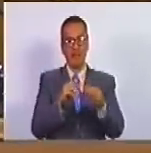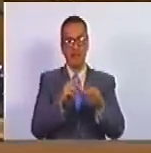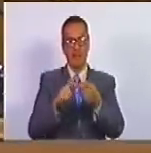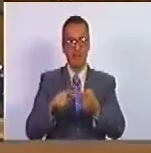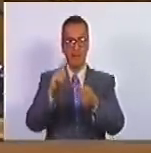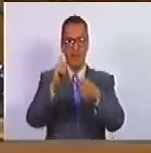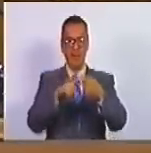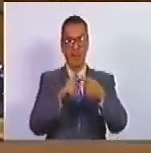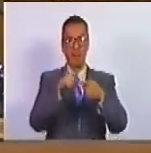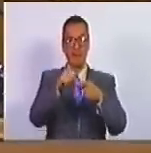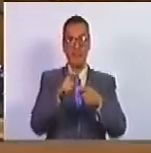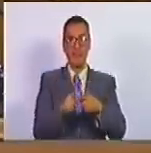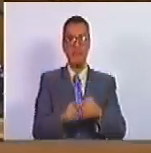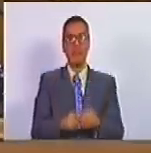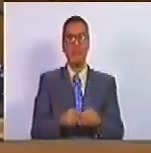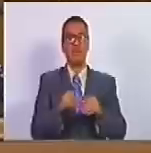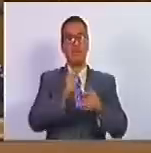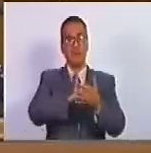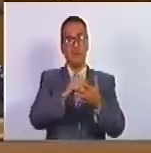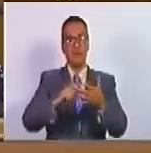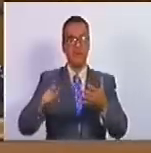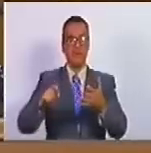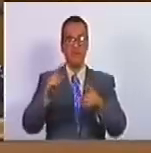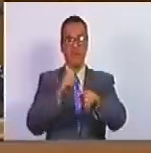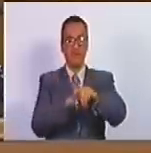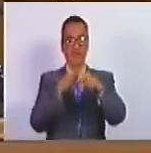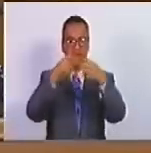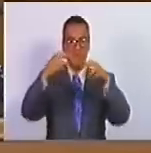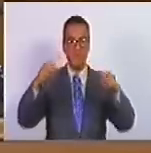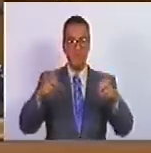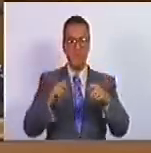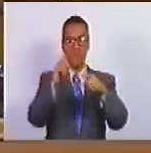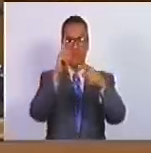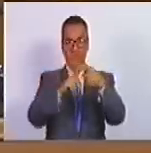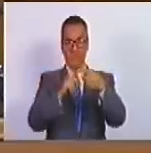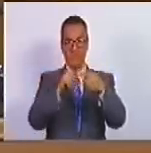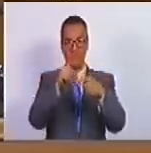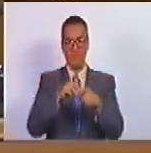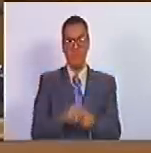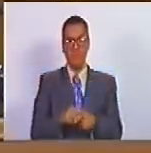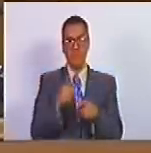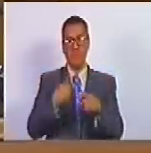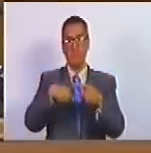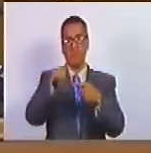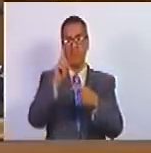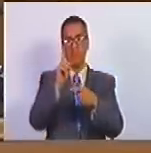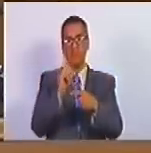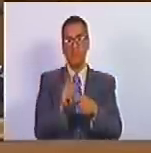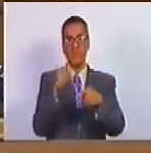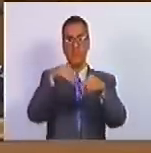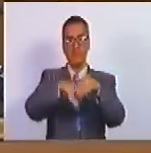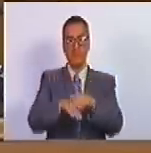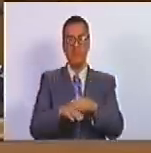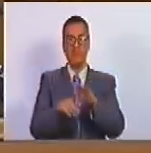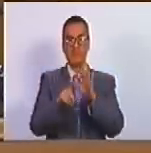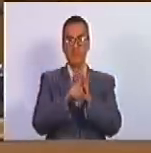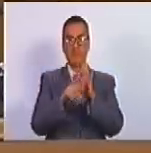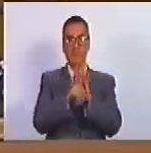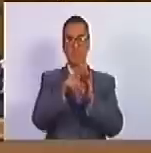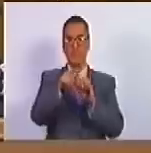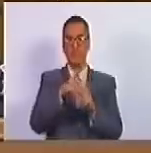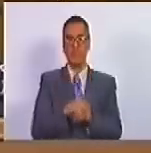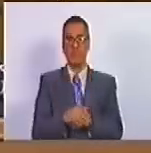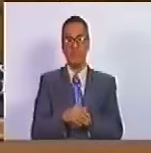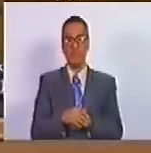derogatoria primera, la cual queda redactada en los siguientes términos. Primera. Una vez entrada en vigencia esta